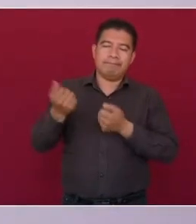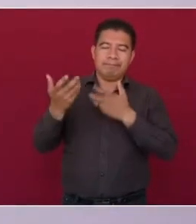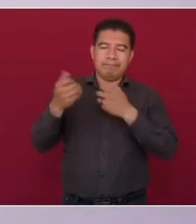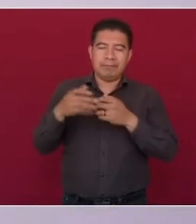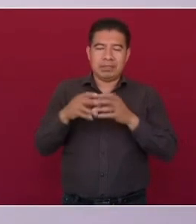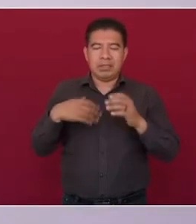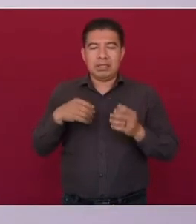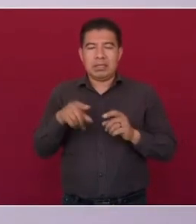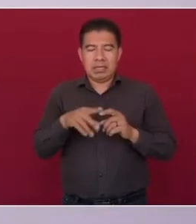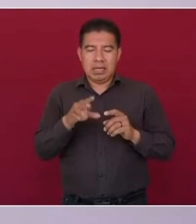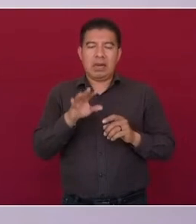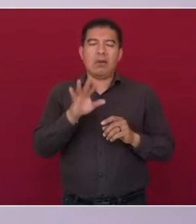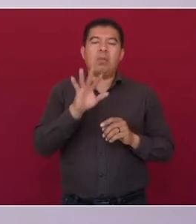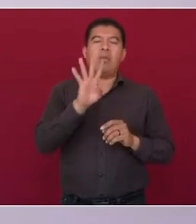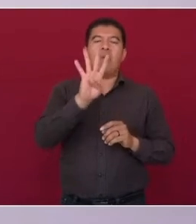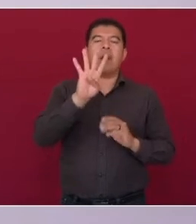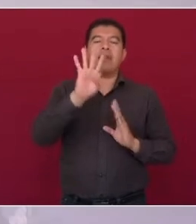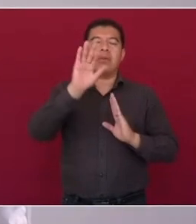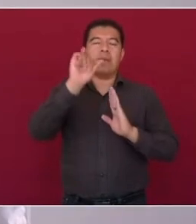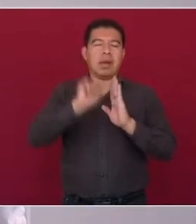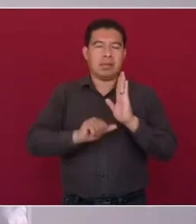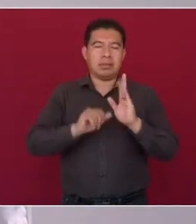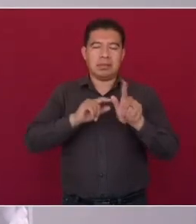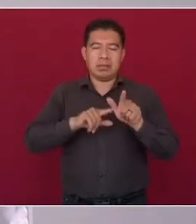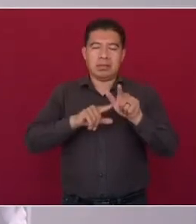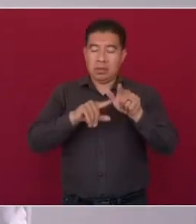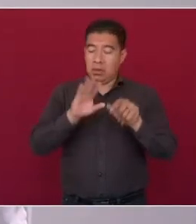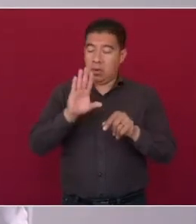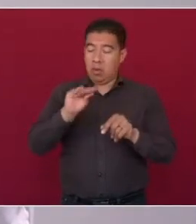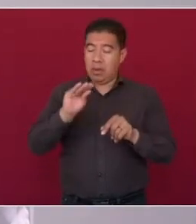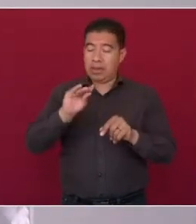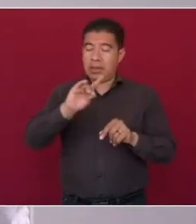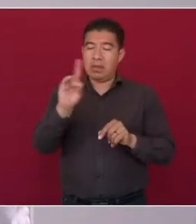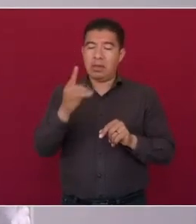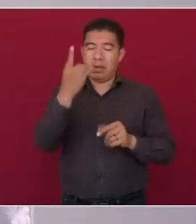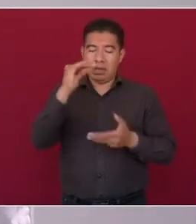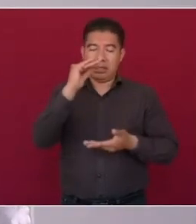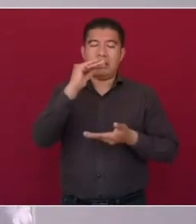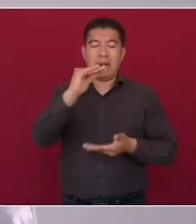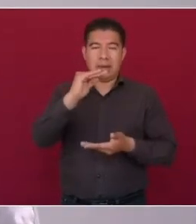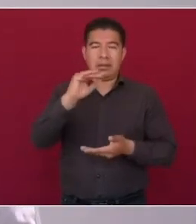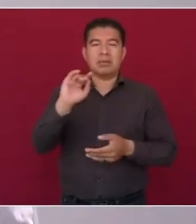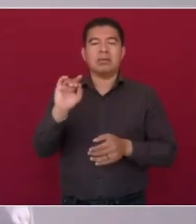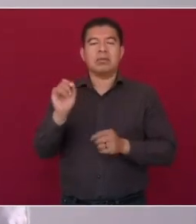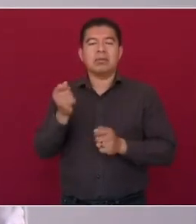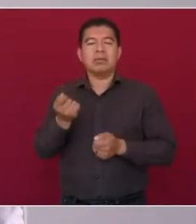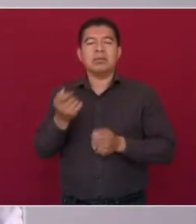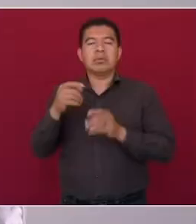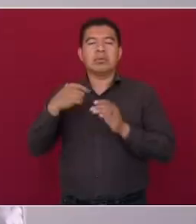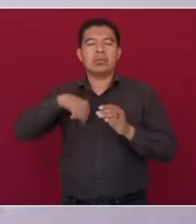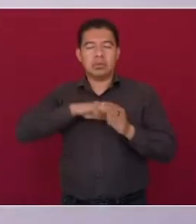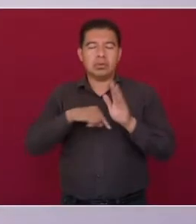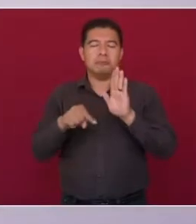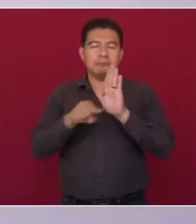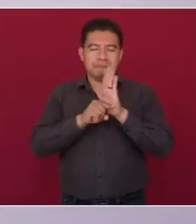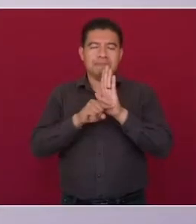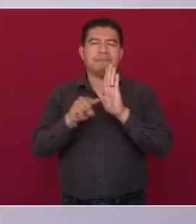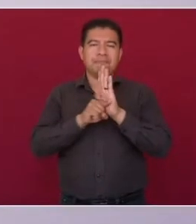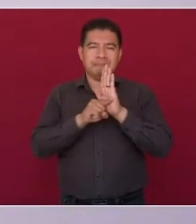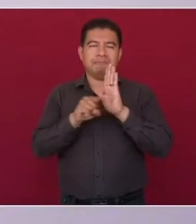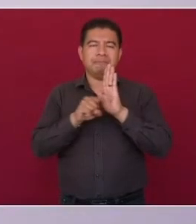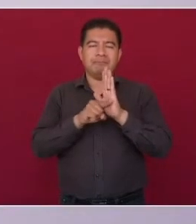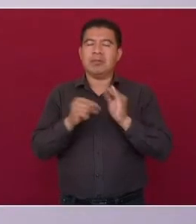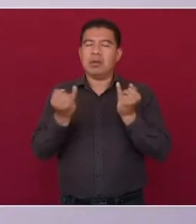de $90 el barril, lo que nos ha permitido mantener sin aumento el precio de